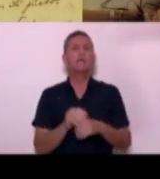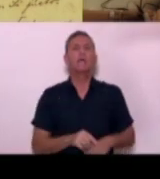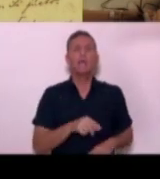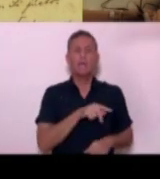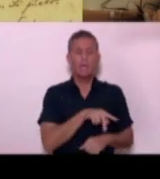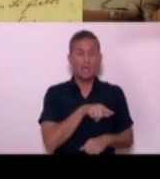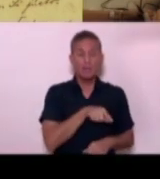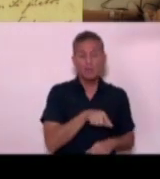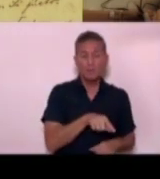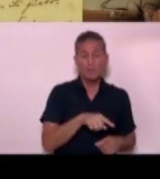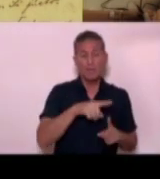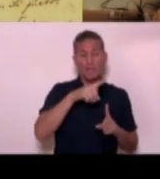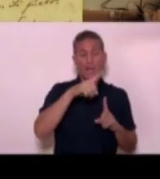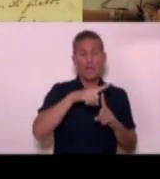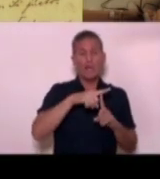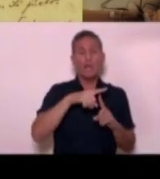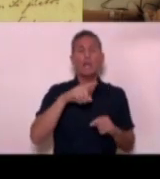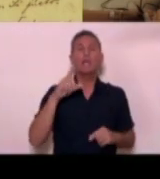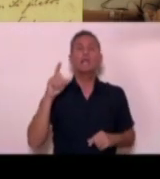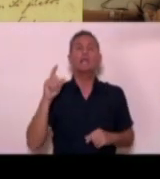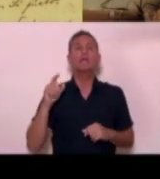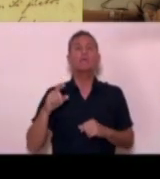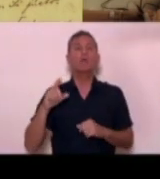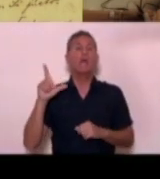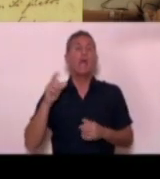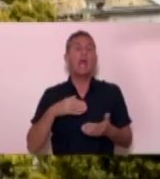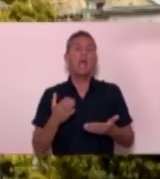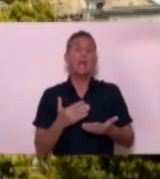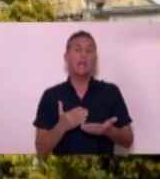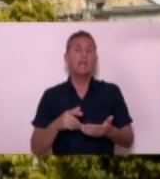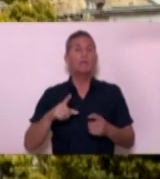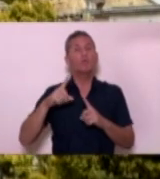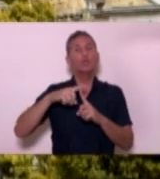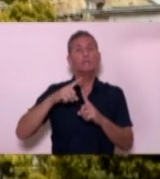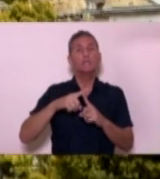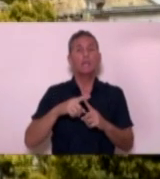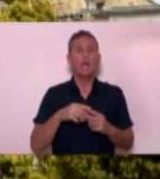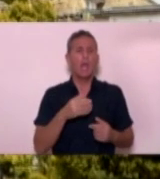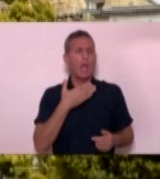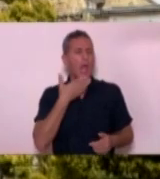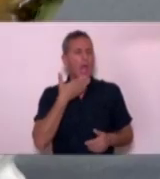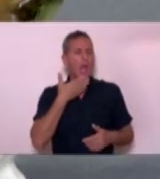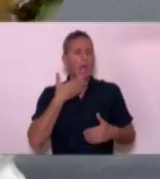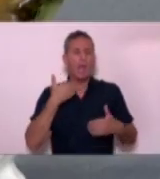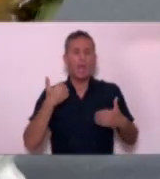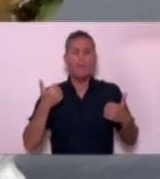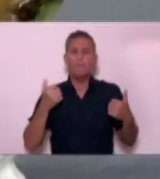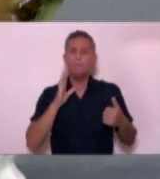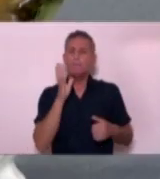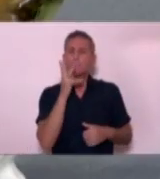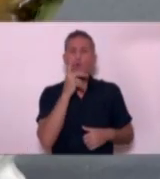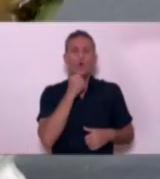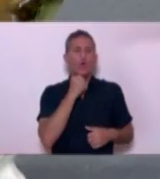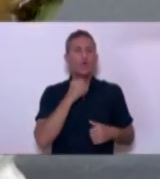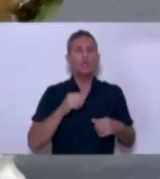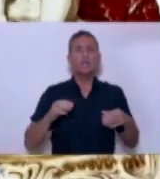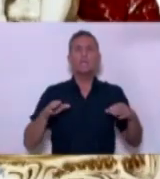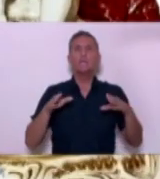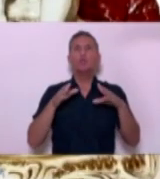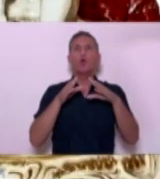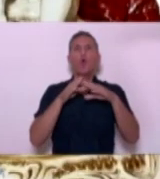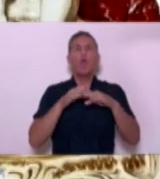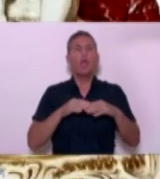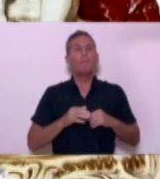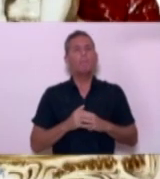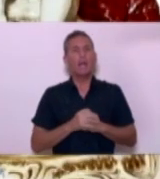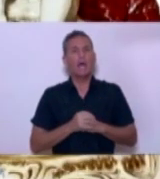en la página 92 de su libro de texto de español. Hermosísimo era el palacio y la porcelana hecha de la